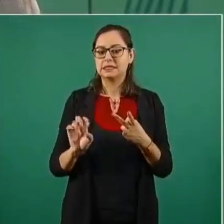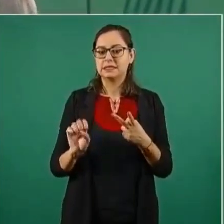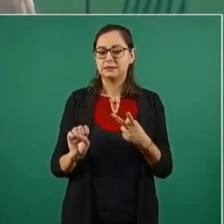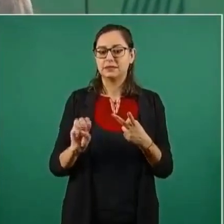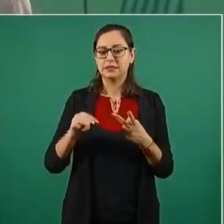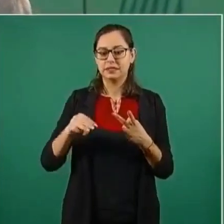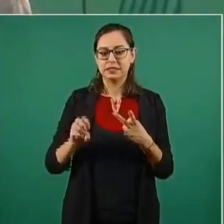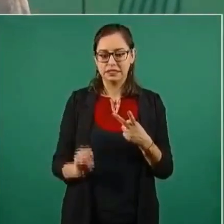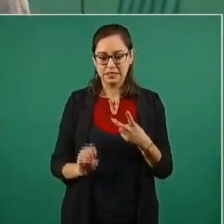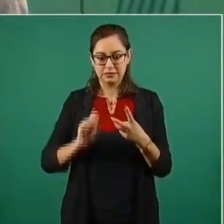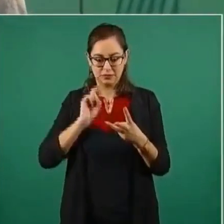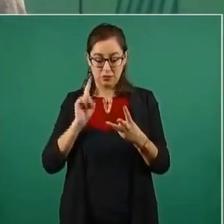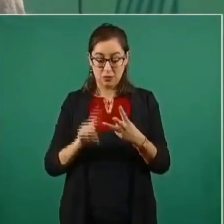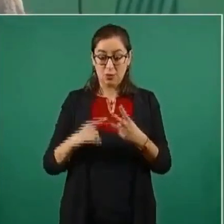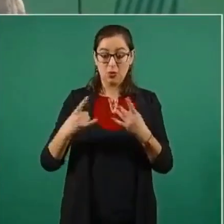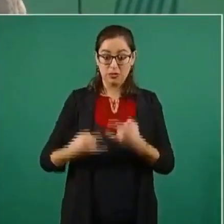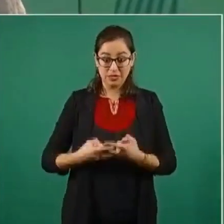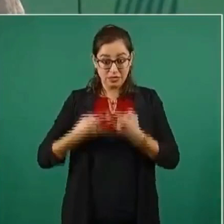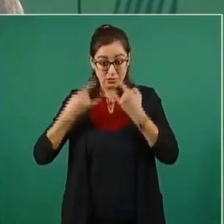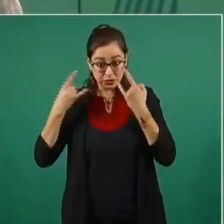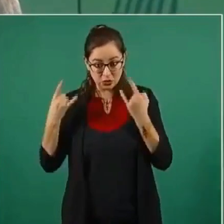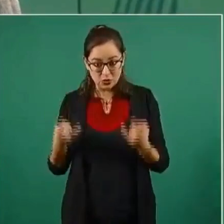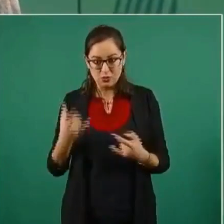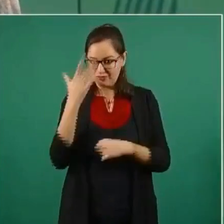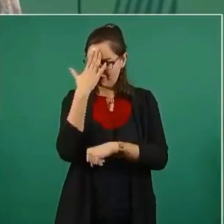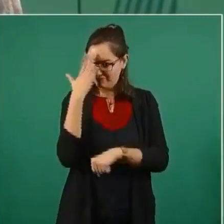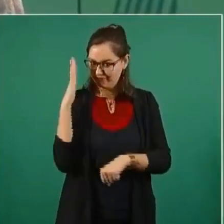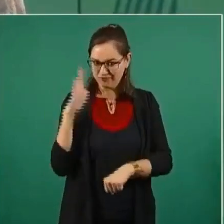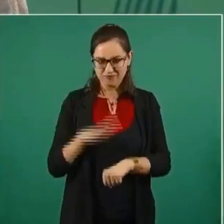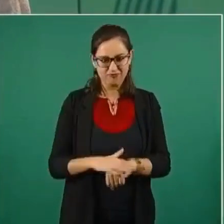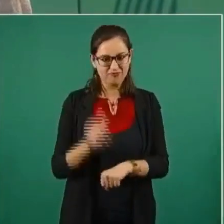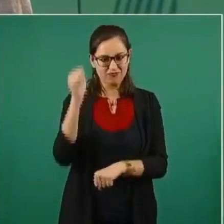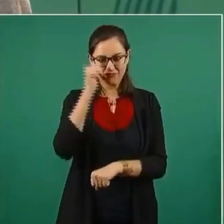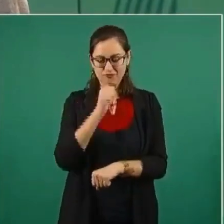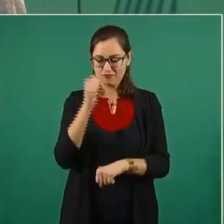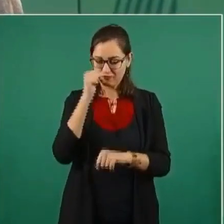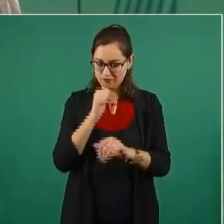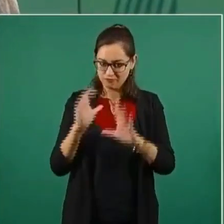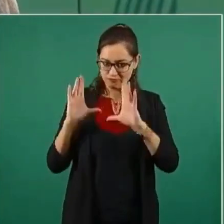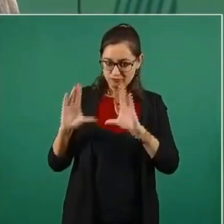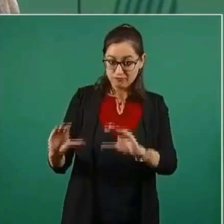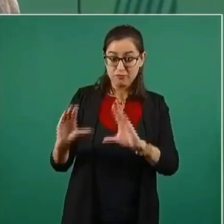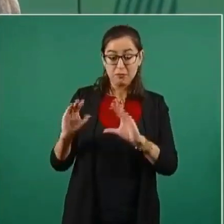El tronco común en la formación tiene que ser el humanismo.